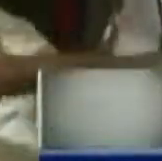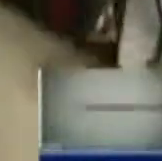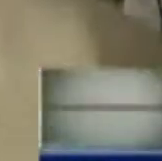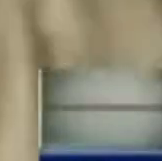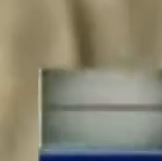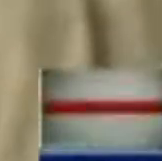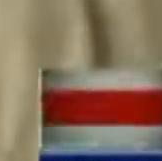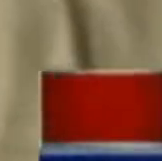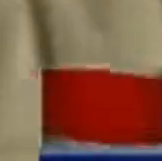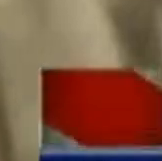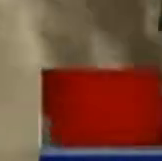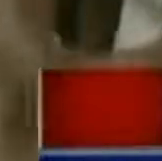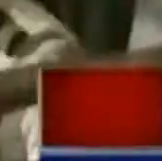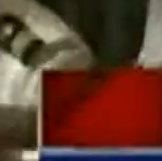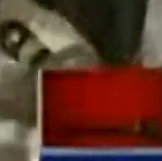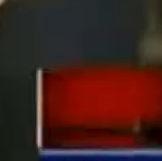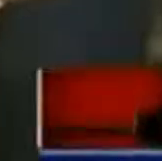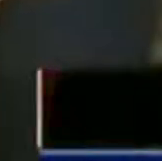estoy